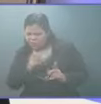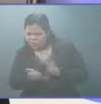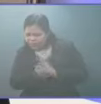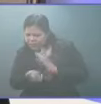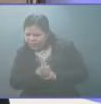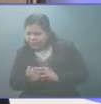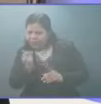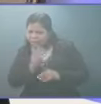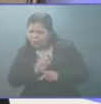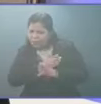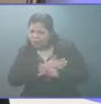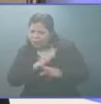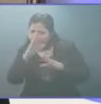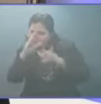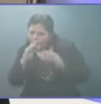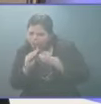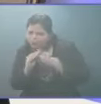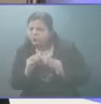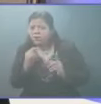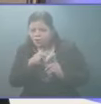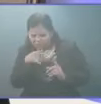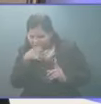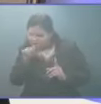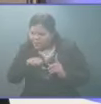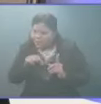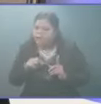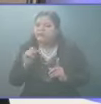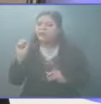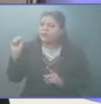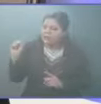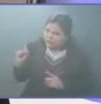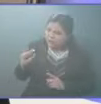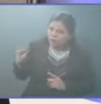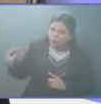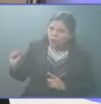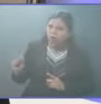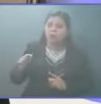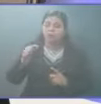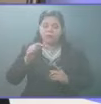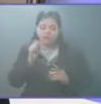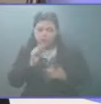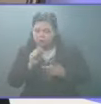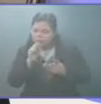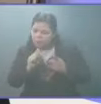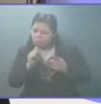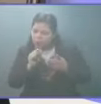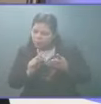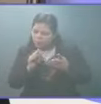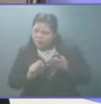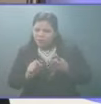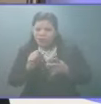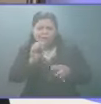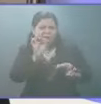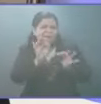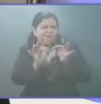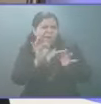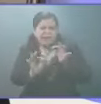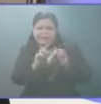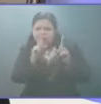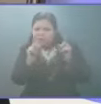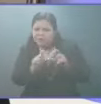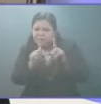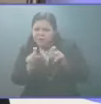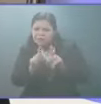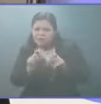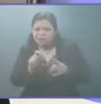medida ha ido envejeciendo lo hacen sentir mal? Sí o no. Y eso le da un puntaje. Y son preguntas sencillas, son preguntas en las que